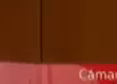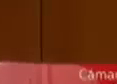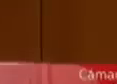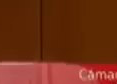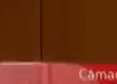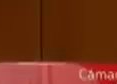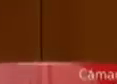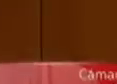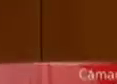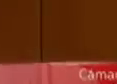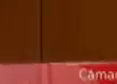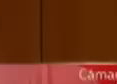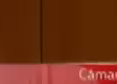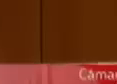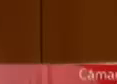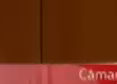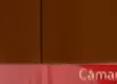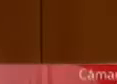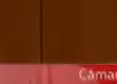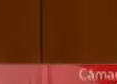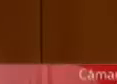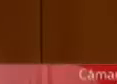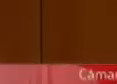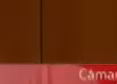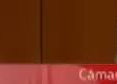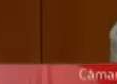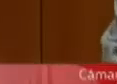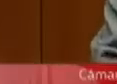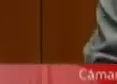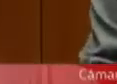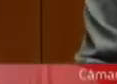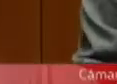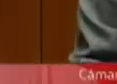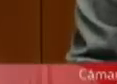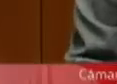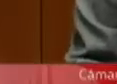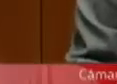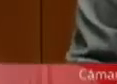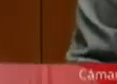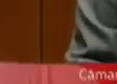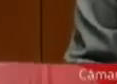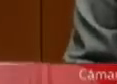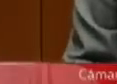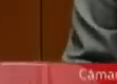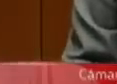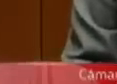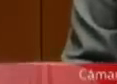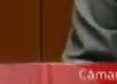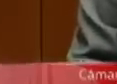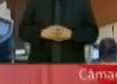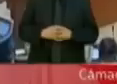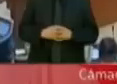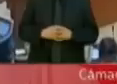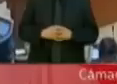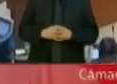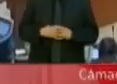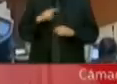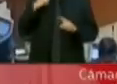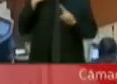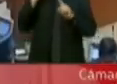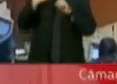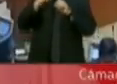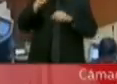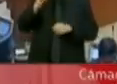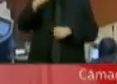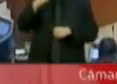convocan rápidamente a una sesión del Pleno y dan trámite al asunto, ya milagrosamente logrando el voto